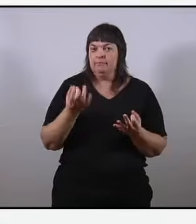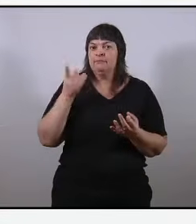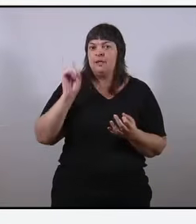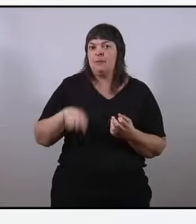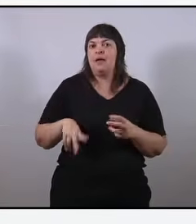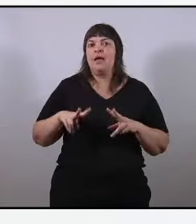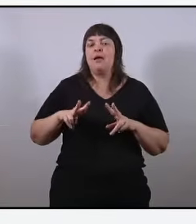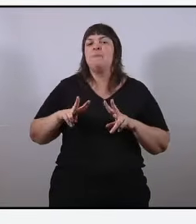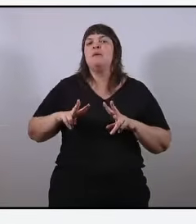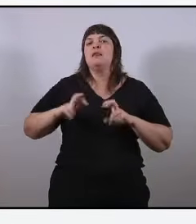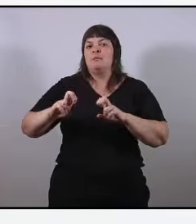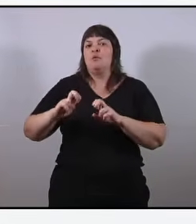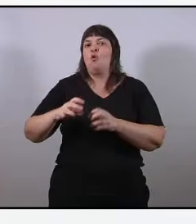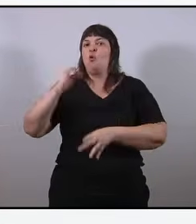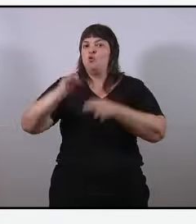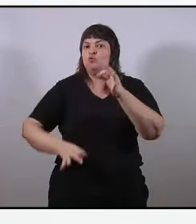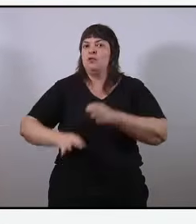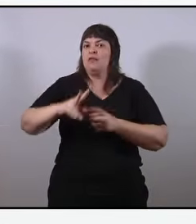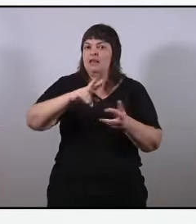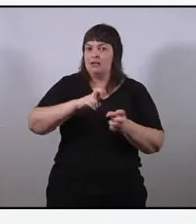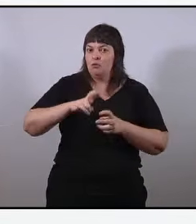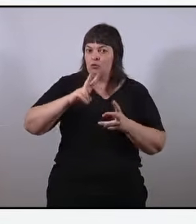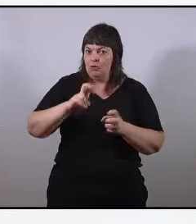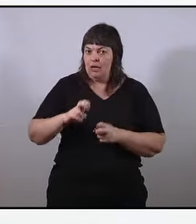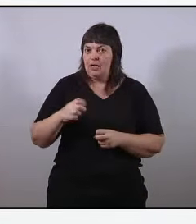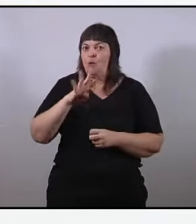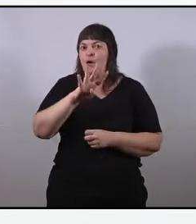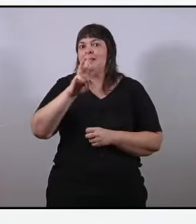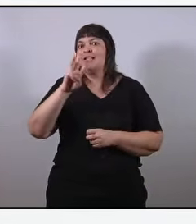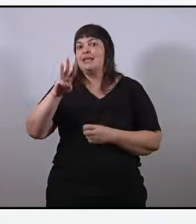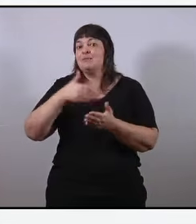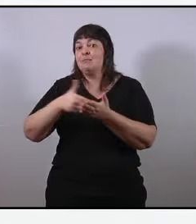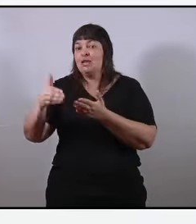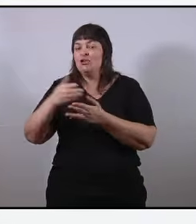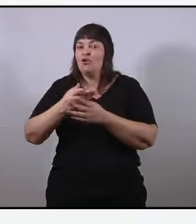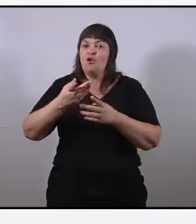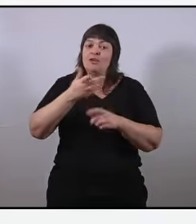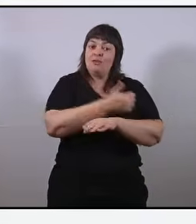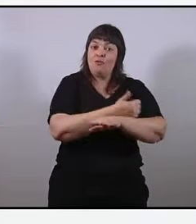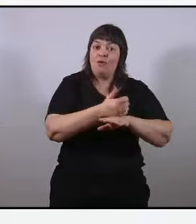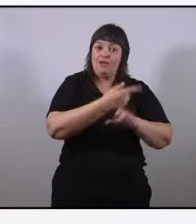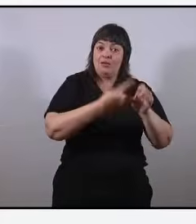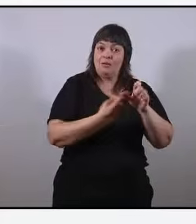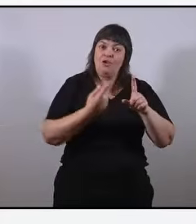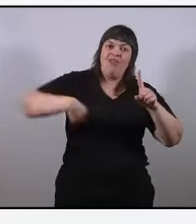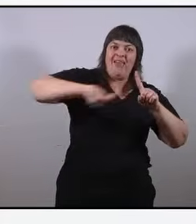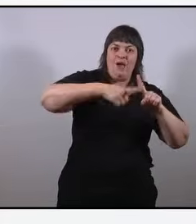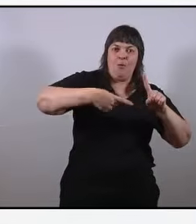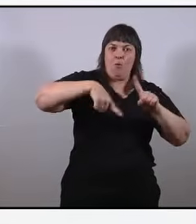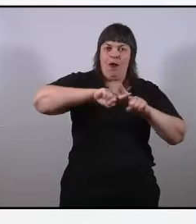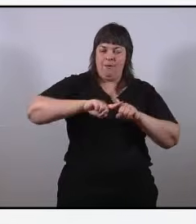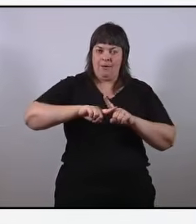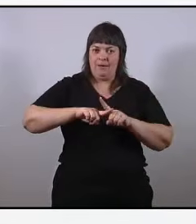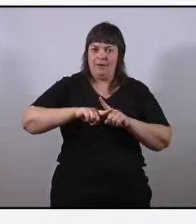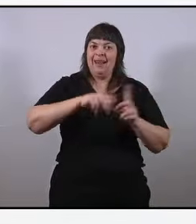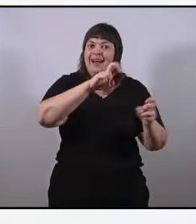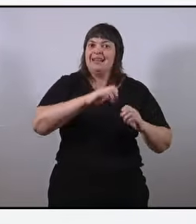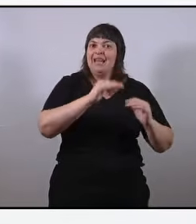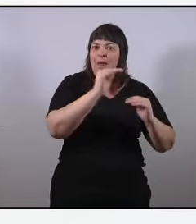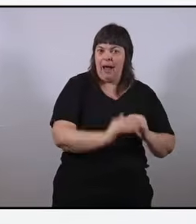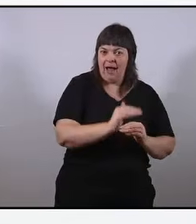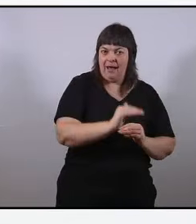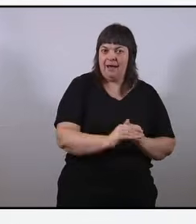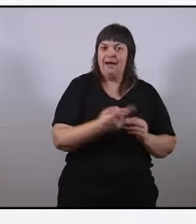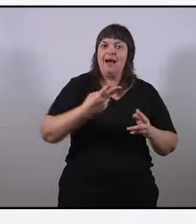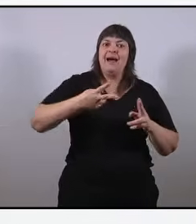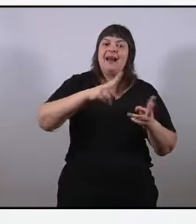principios de justicia tributaria, en que hay que devolver 43 millones a los ciudadanos extremeños de menor renta, insisto,